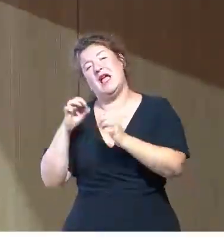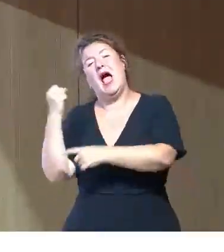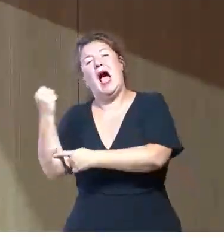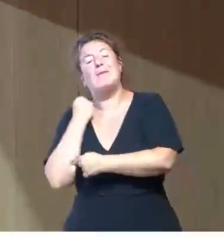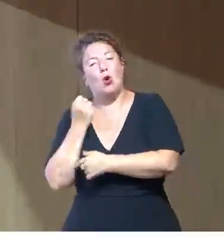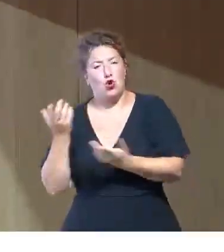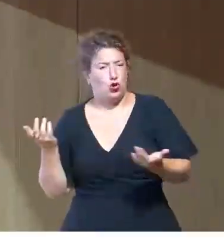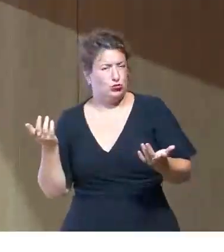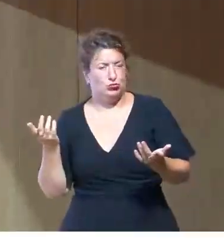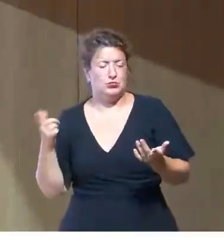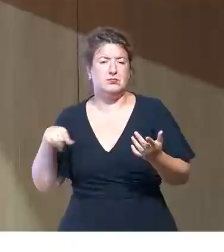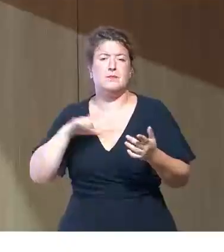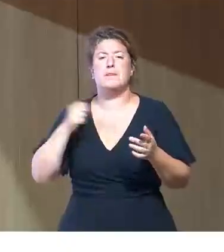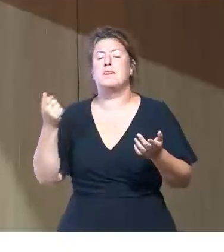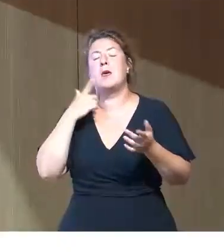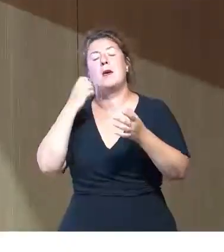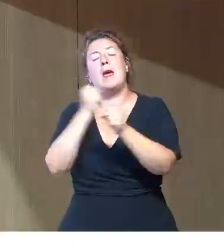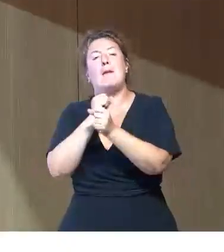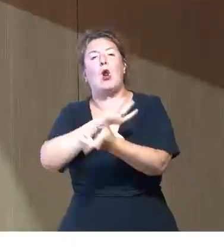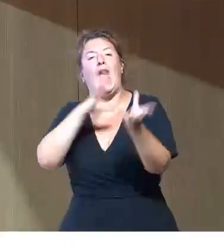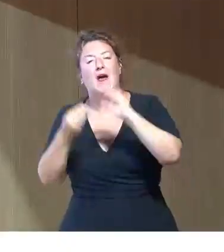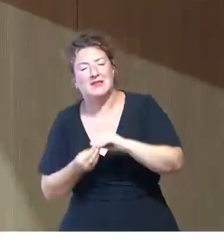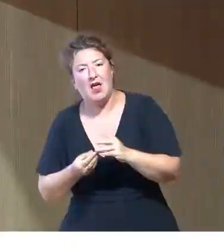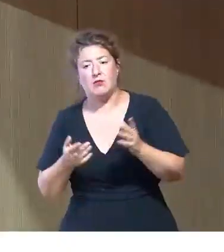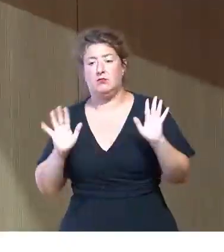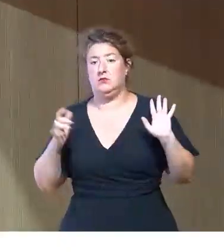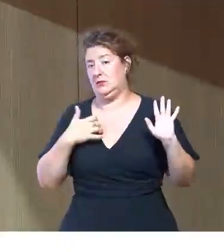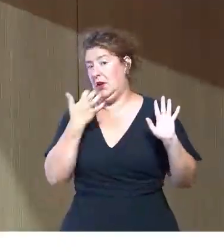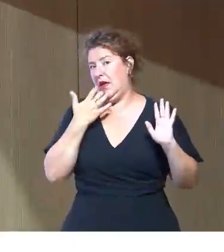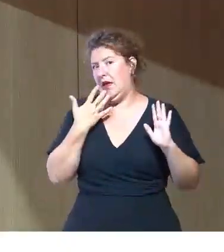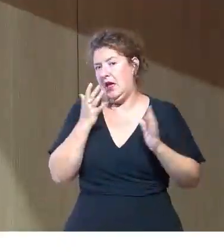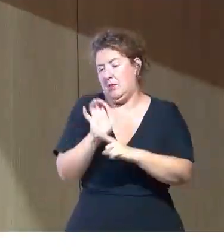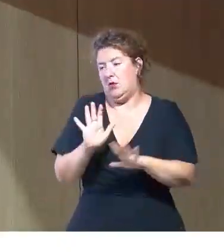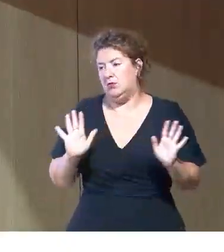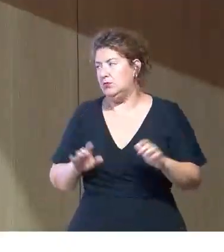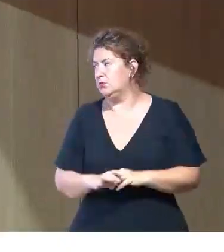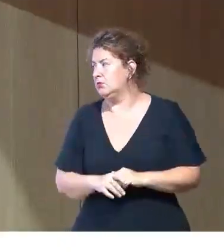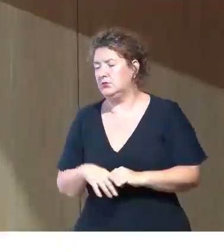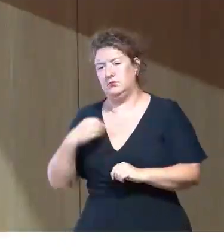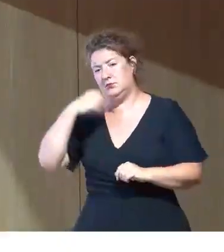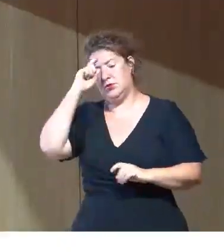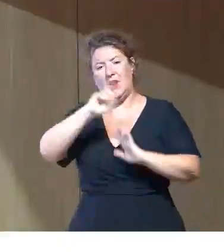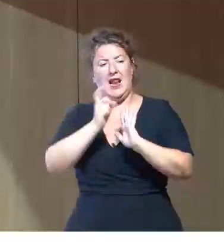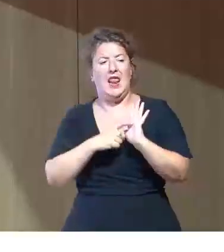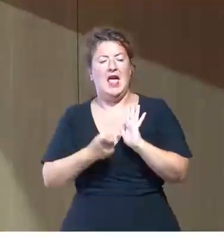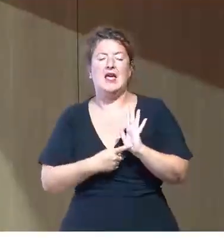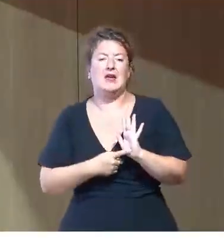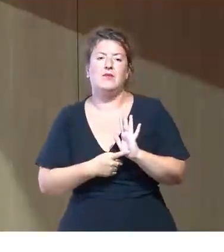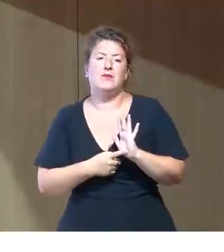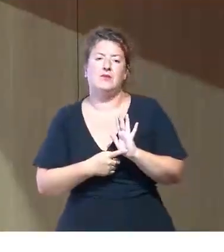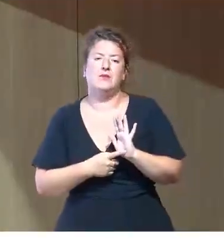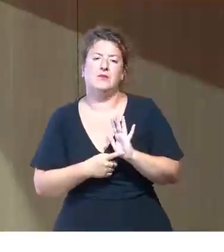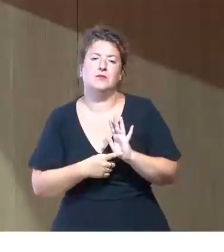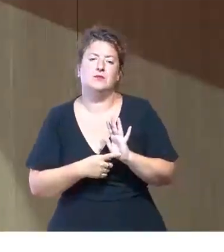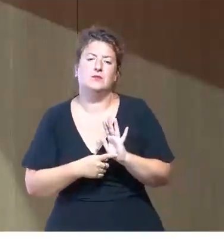parte de los apoyos del empleo de la empleo adaptado y tal yo voy a poner otro ejemplo aquí que yo creo que desde la legislación se ve Claro que